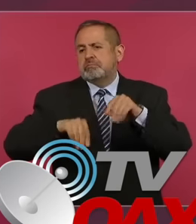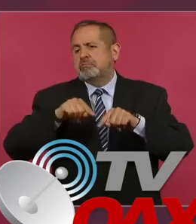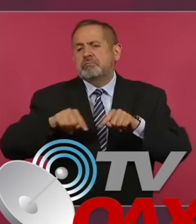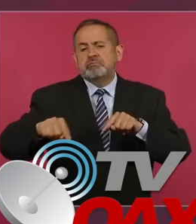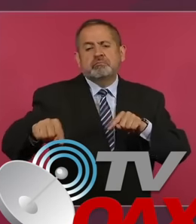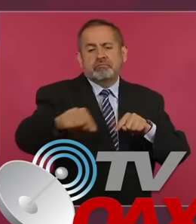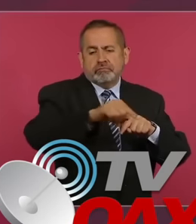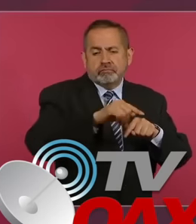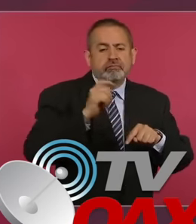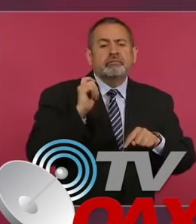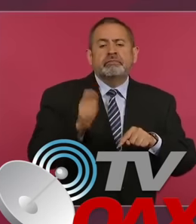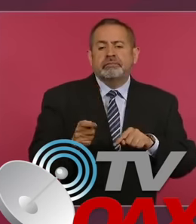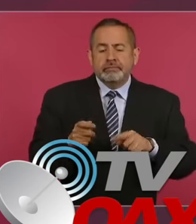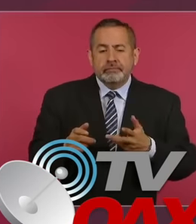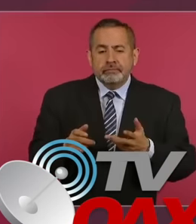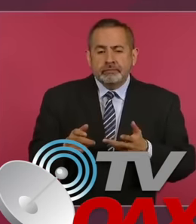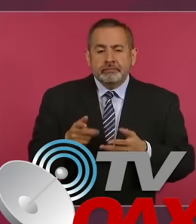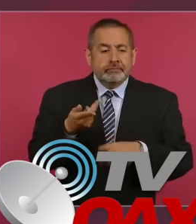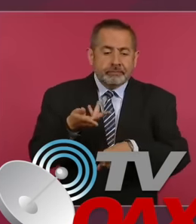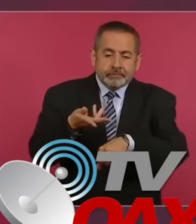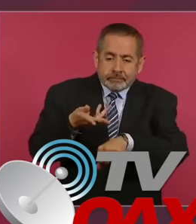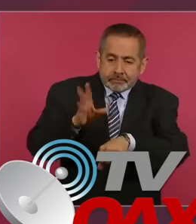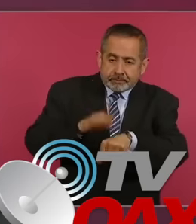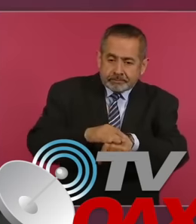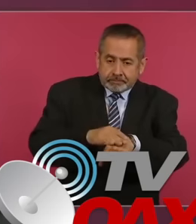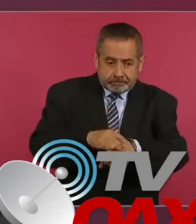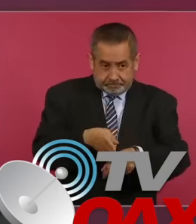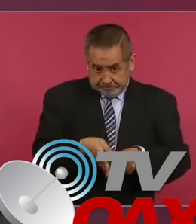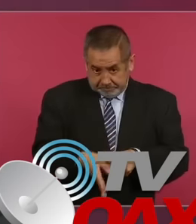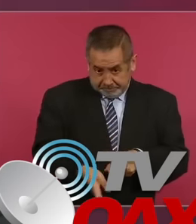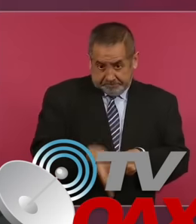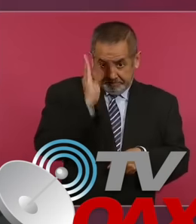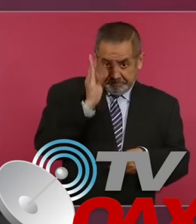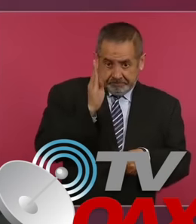es lograr el derecho de vía,